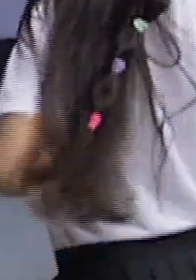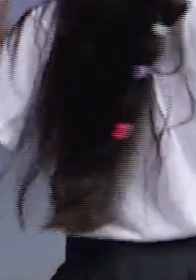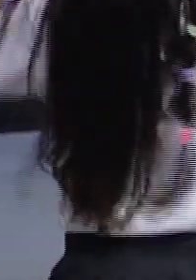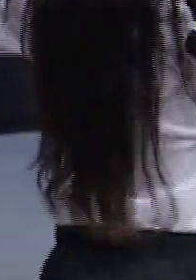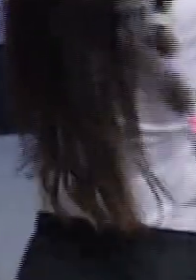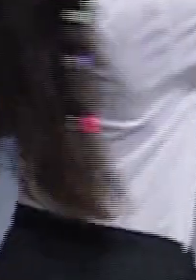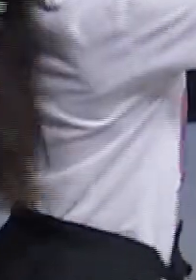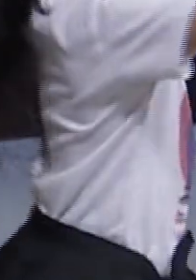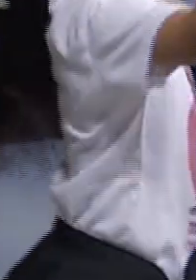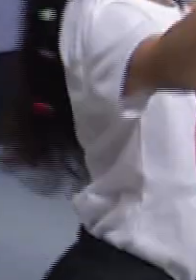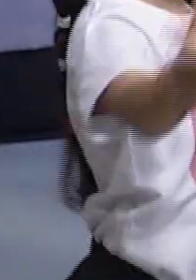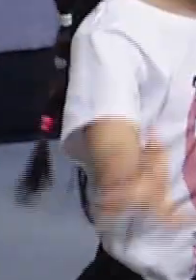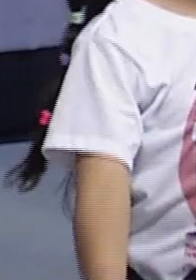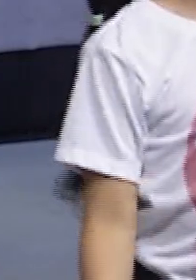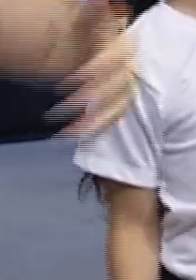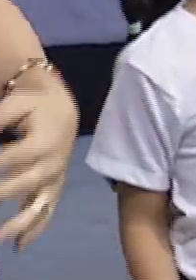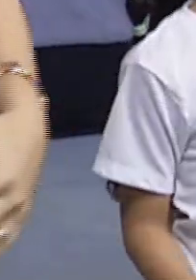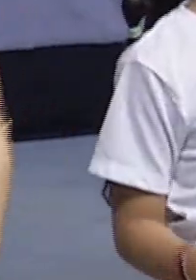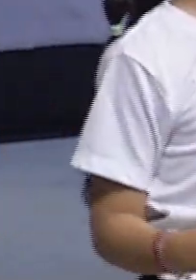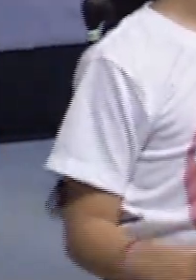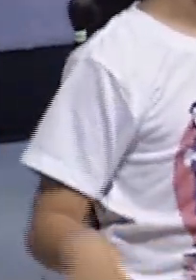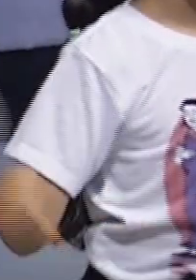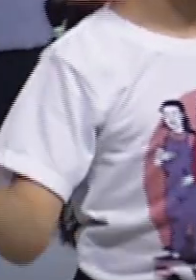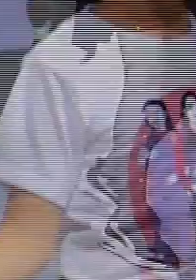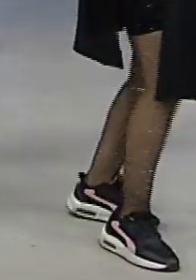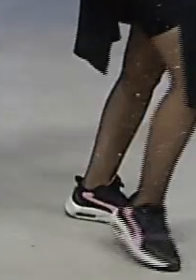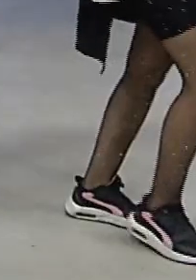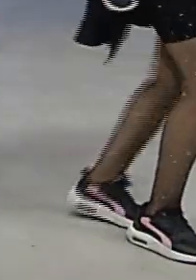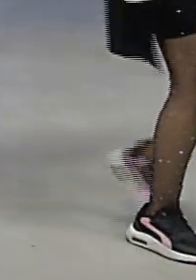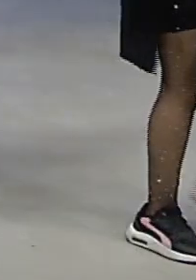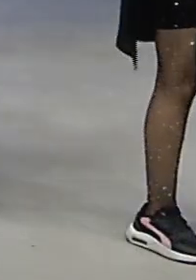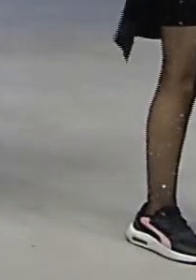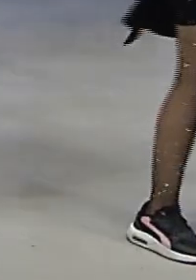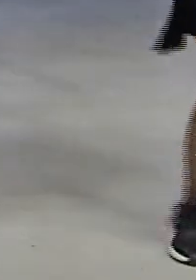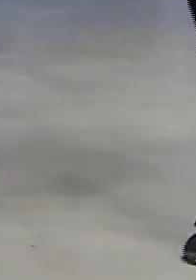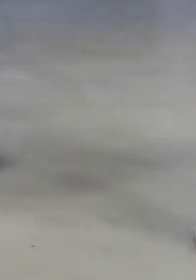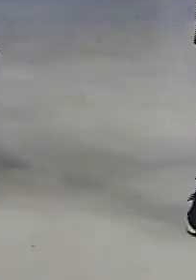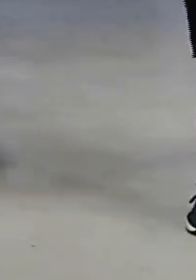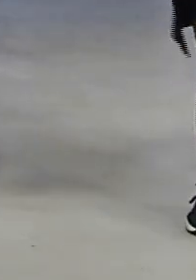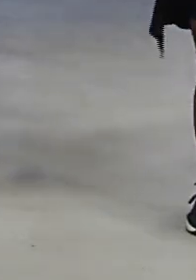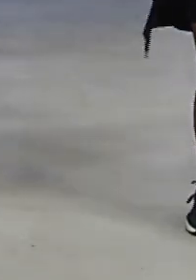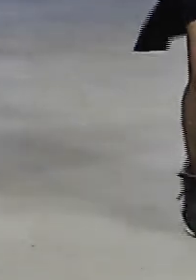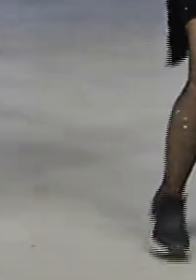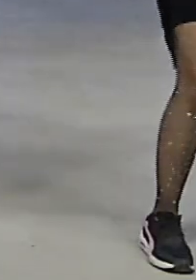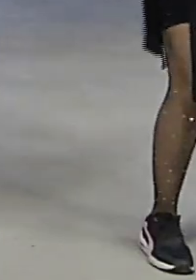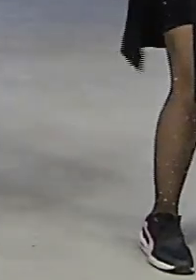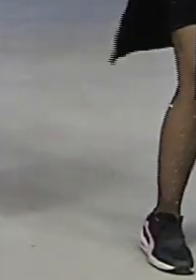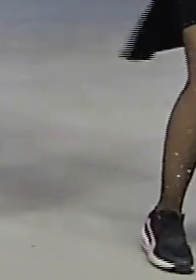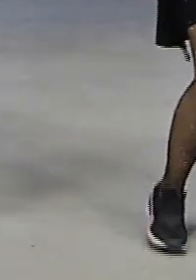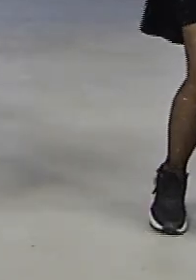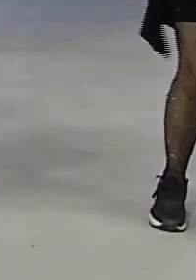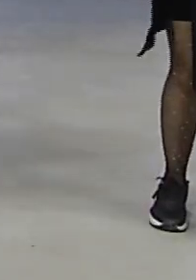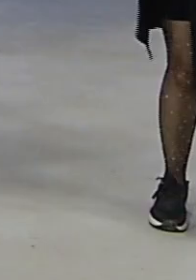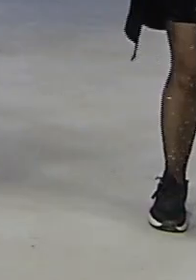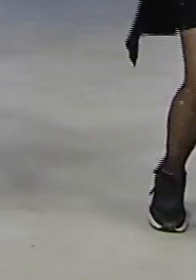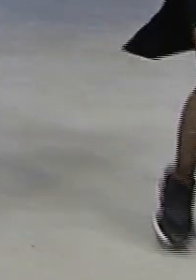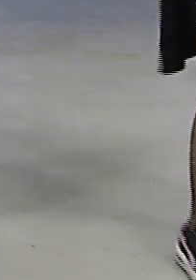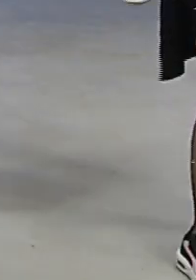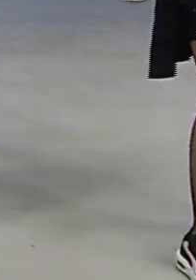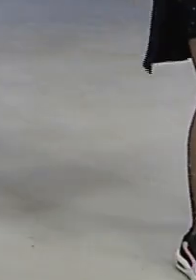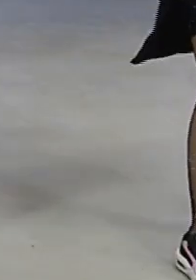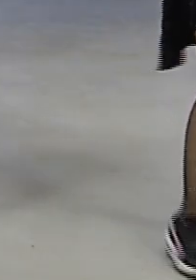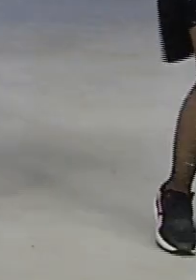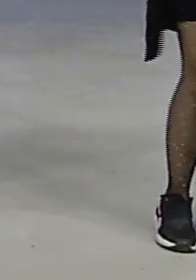se acercó envidiando a las conchitas por su pálido